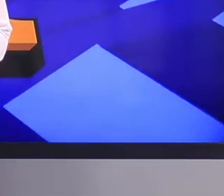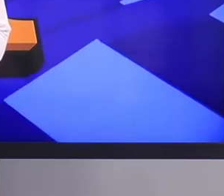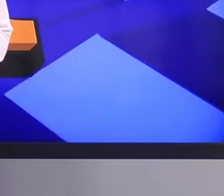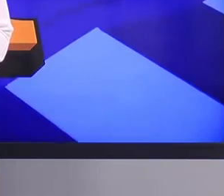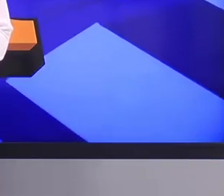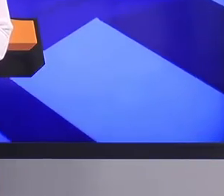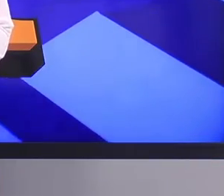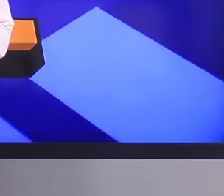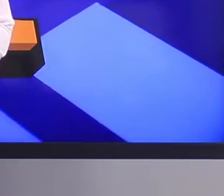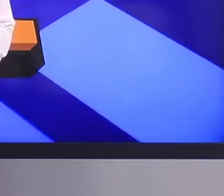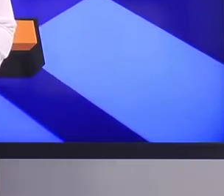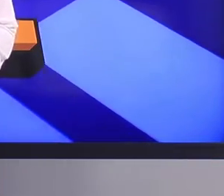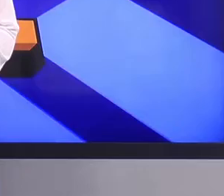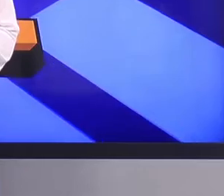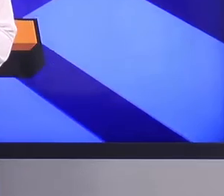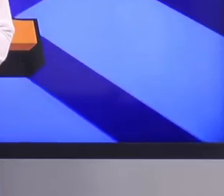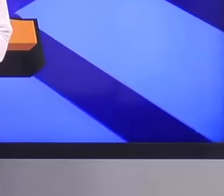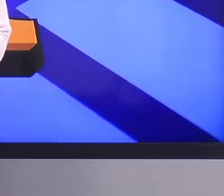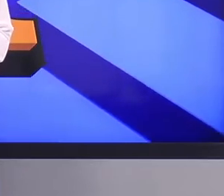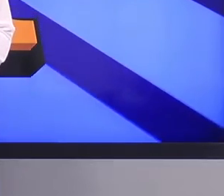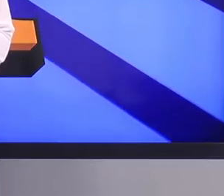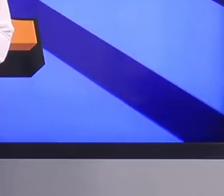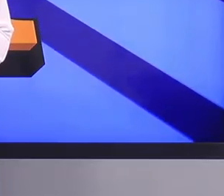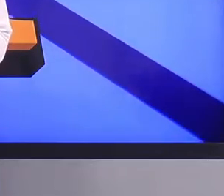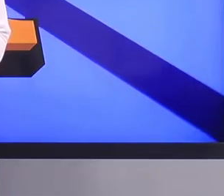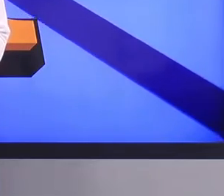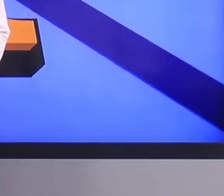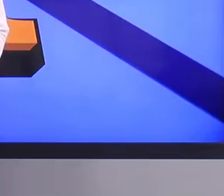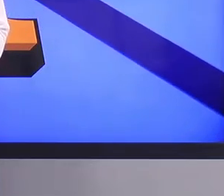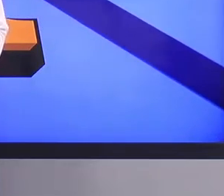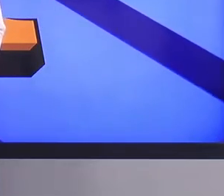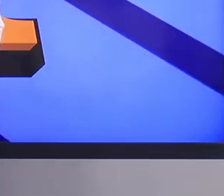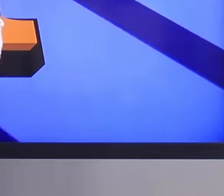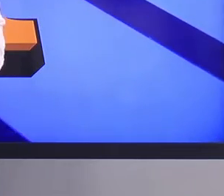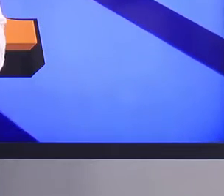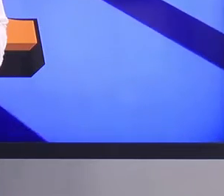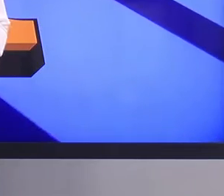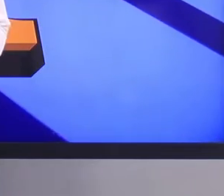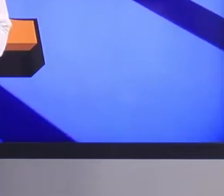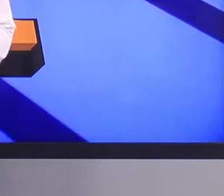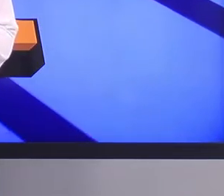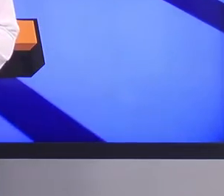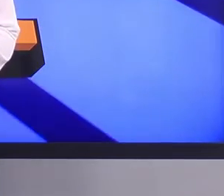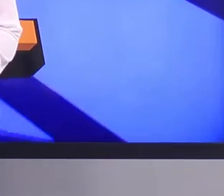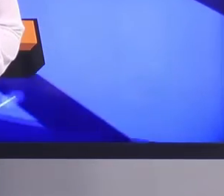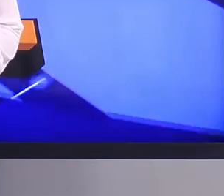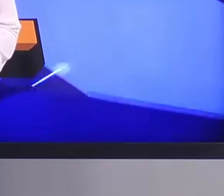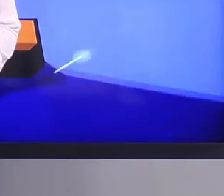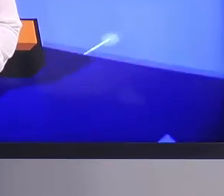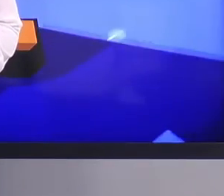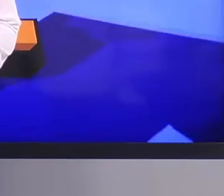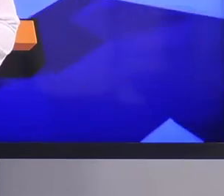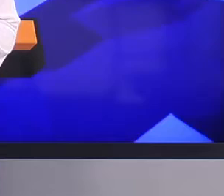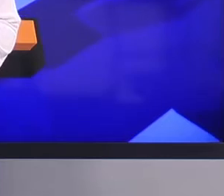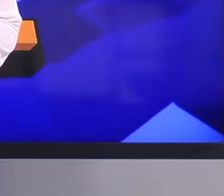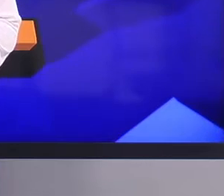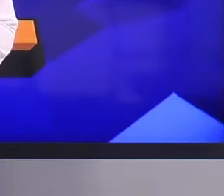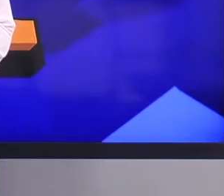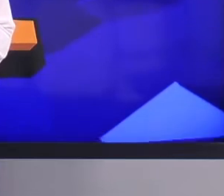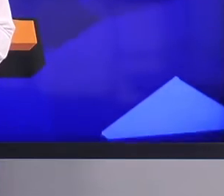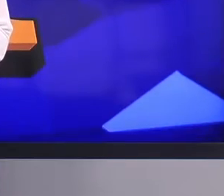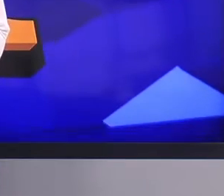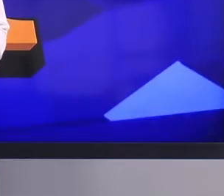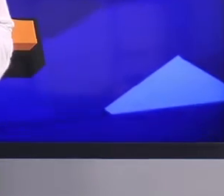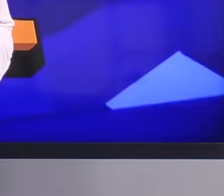la aeronave. Detalles en minutos, como también hablaremos en esta emisión de la captura que realizó la policía en el barrio La Tora,